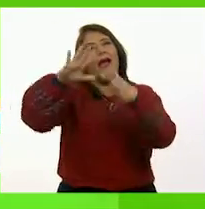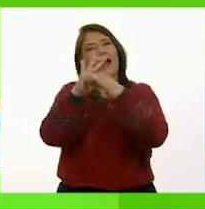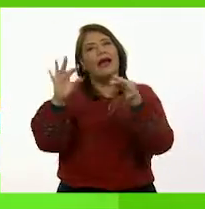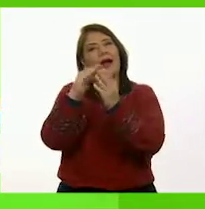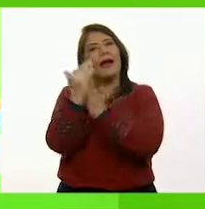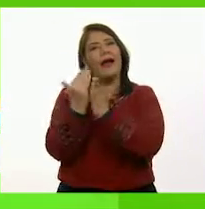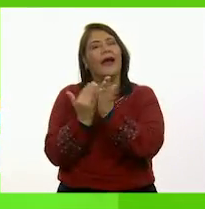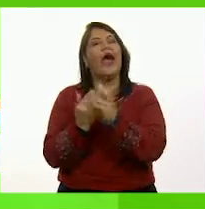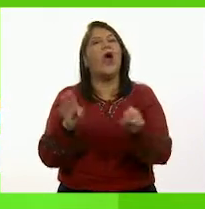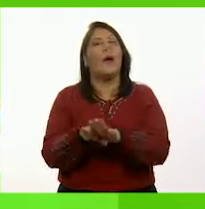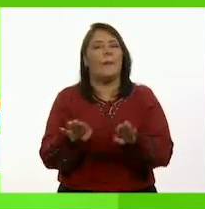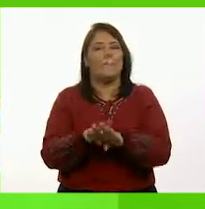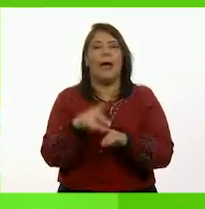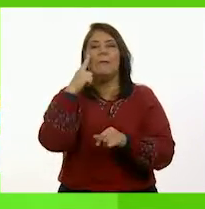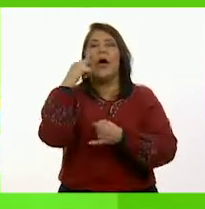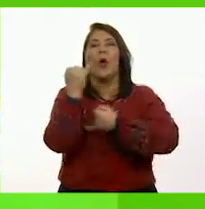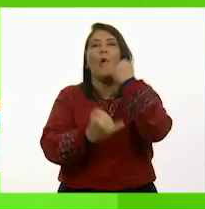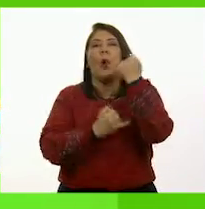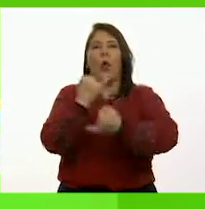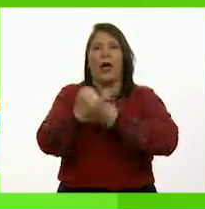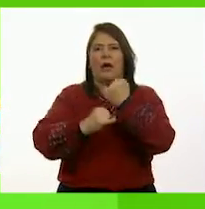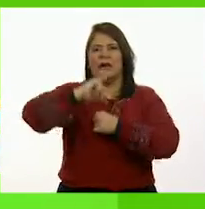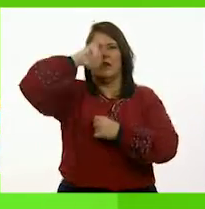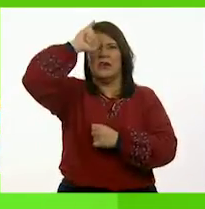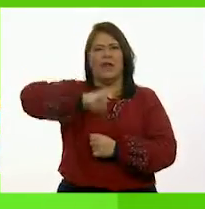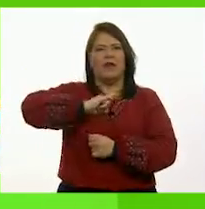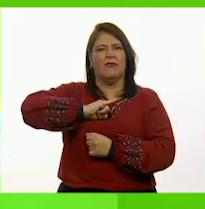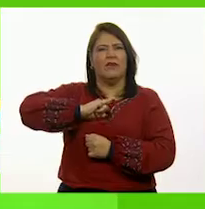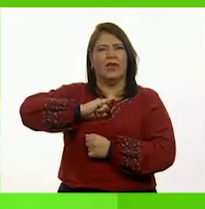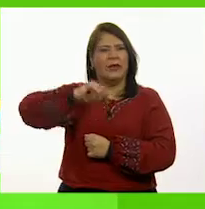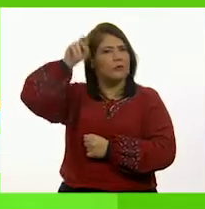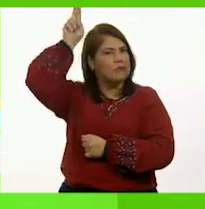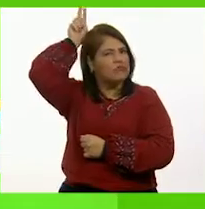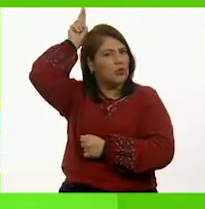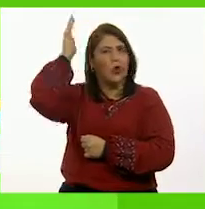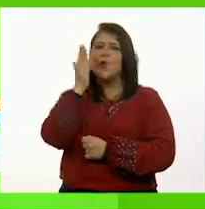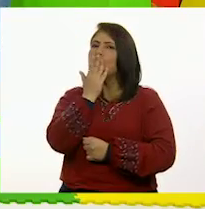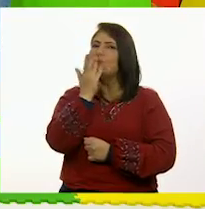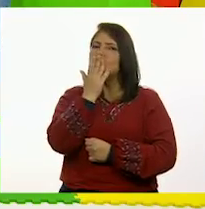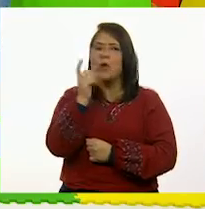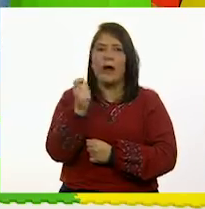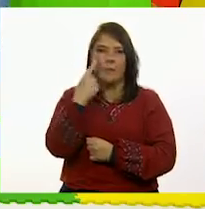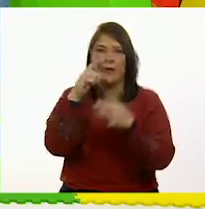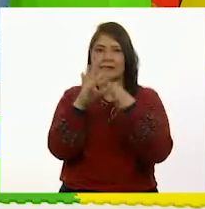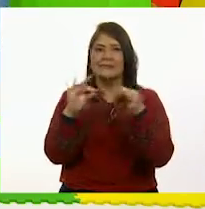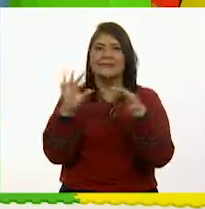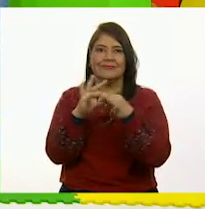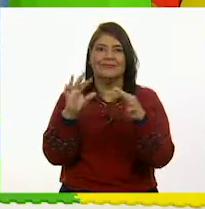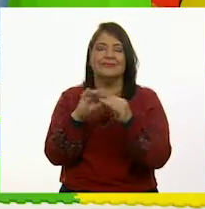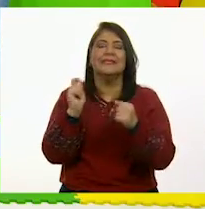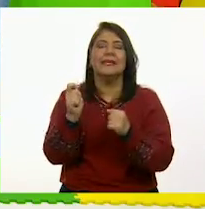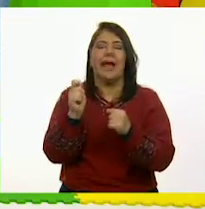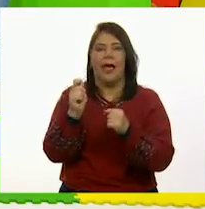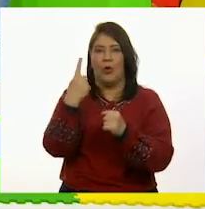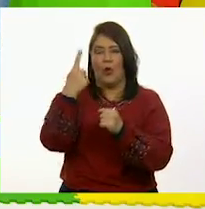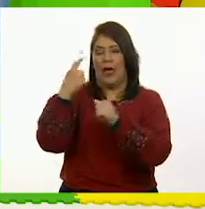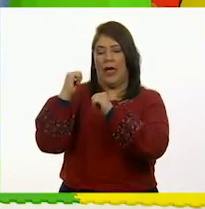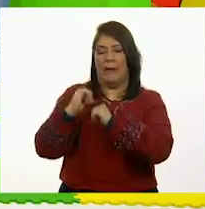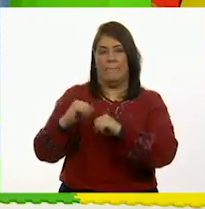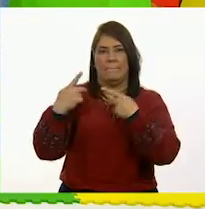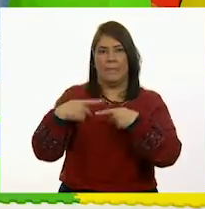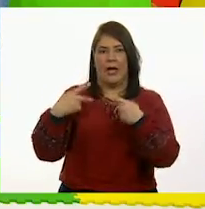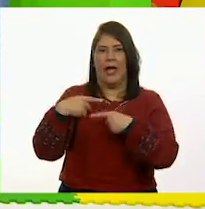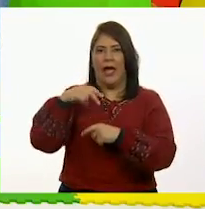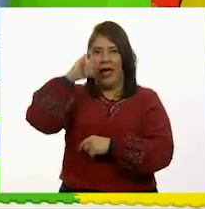Vamos a jugar a jefe de la tribu. Las instrucciones son las siguientes. Una persona tiene que ser el jefe. Los